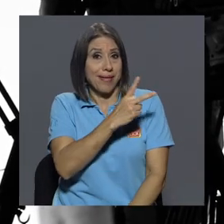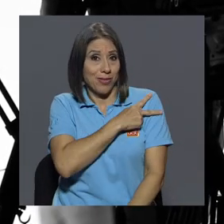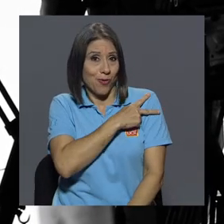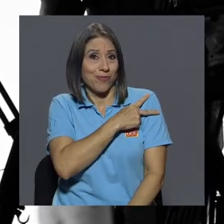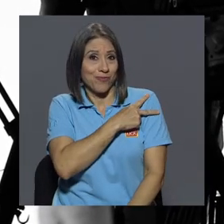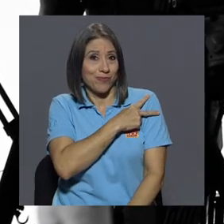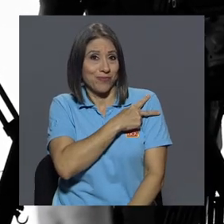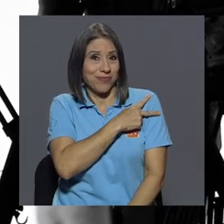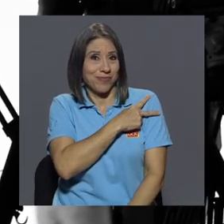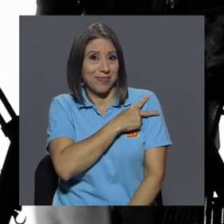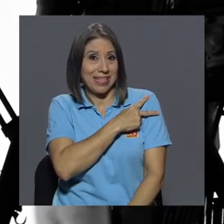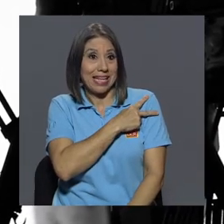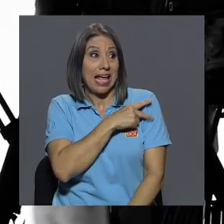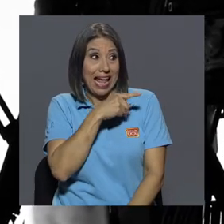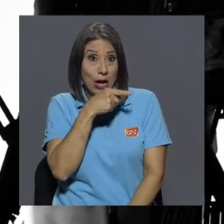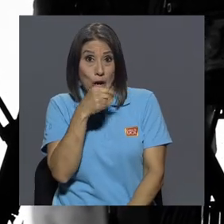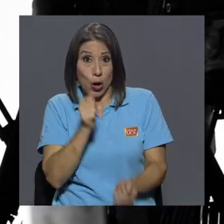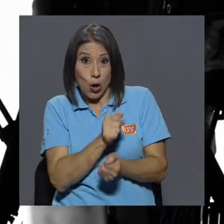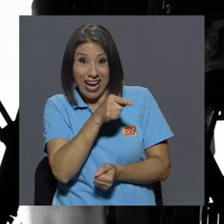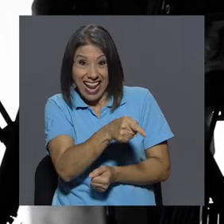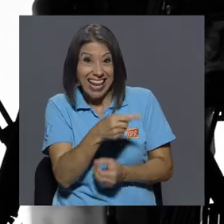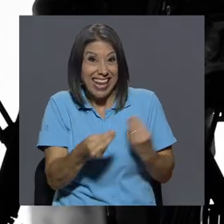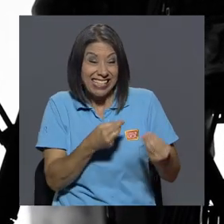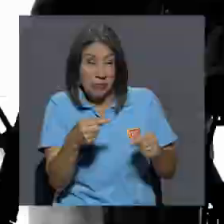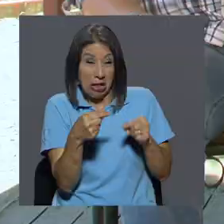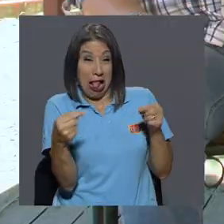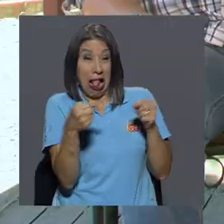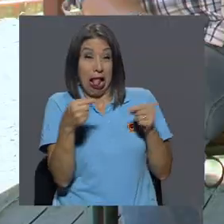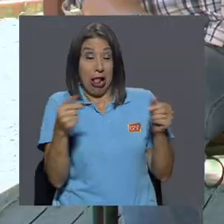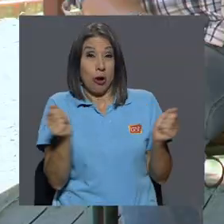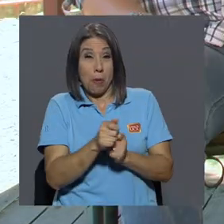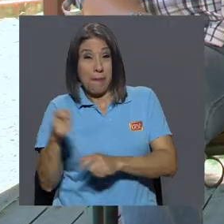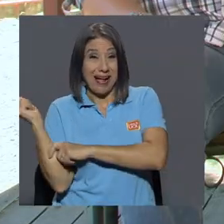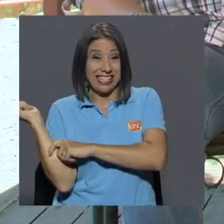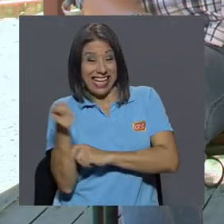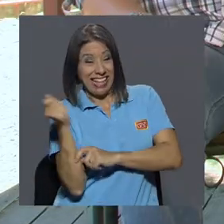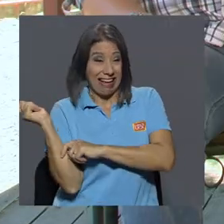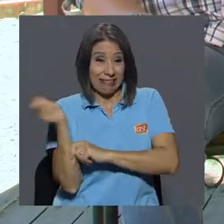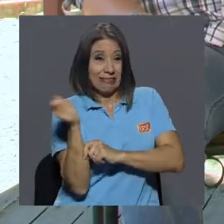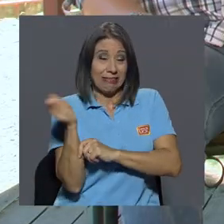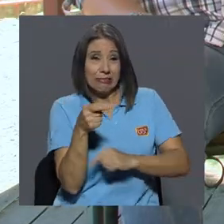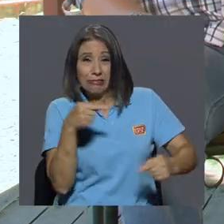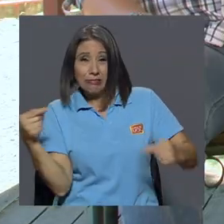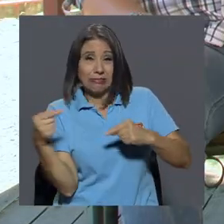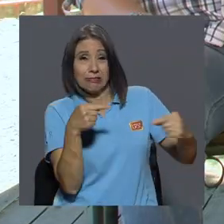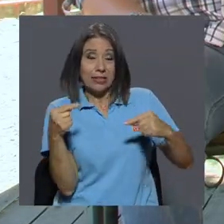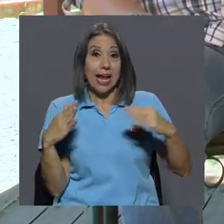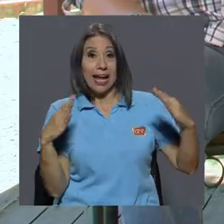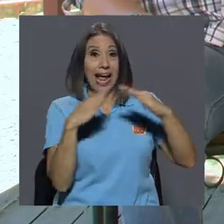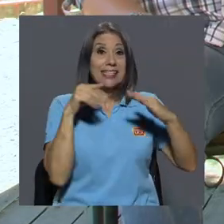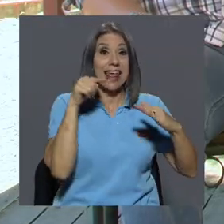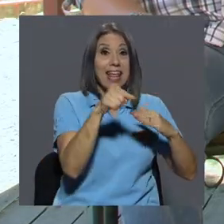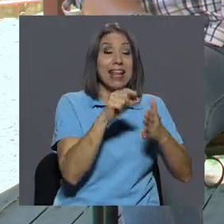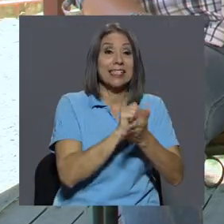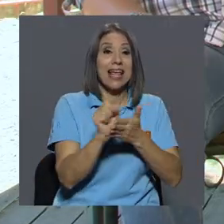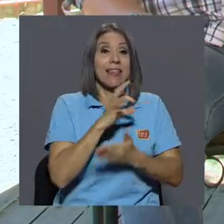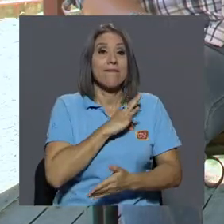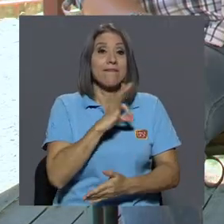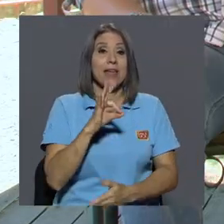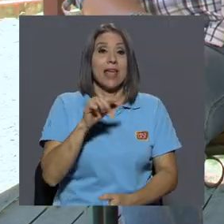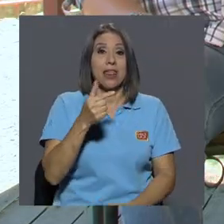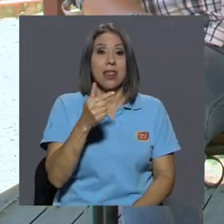ya nos volamos unos machetazos en la casa de él, en Santa Fe de Guatuso.